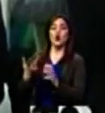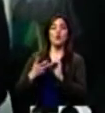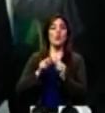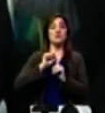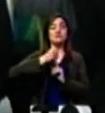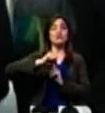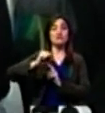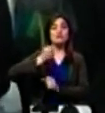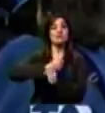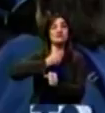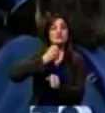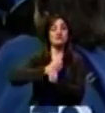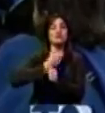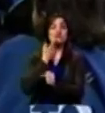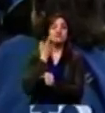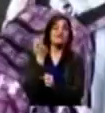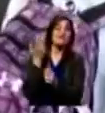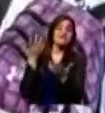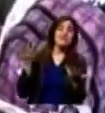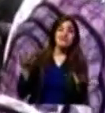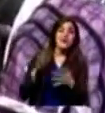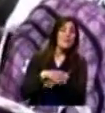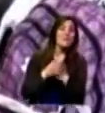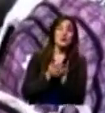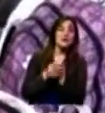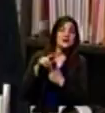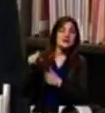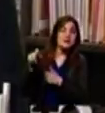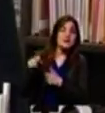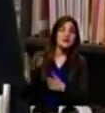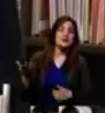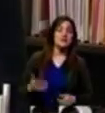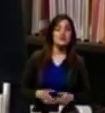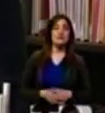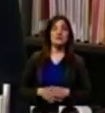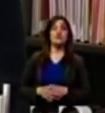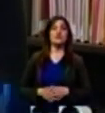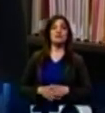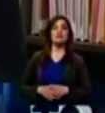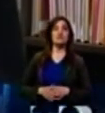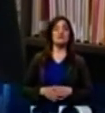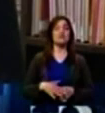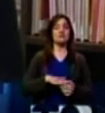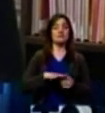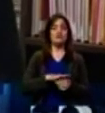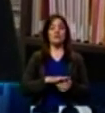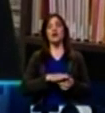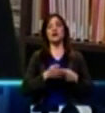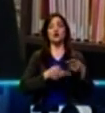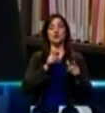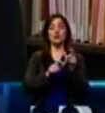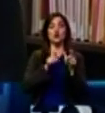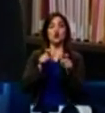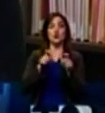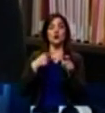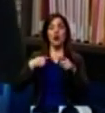un sistema laboral que según ellos se aprovecha de su necesidad. En todos los delitos estos de trata, de tráfico, el tema